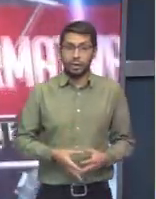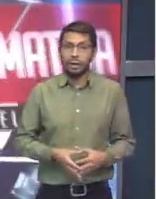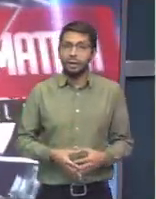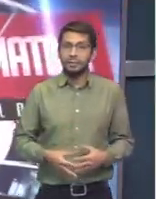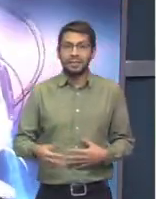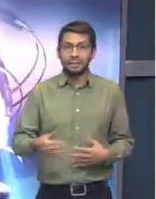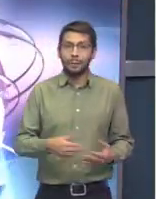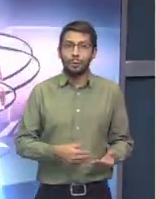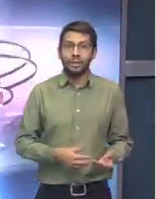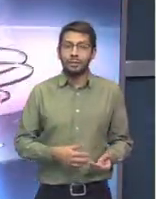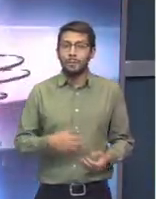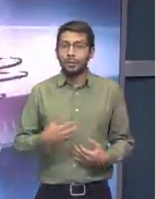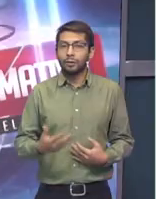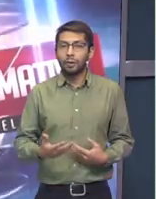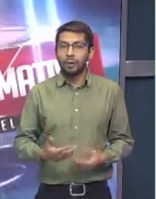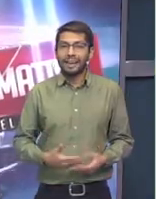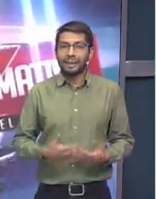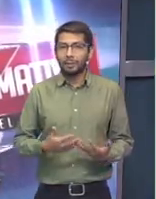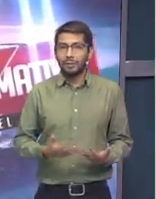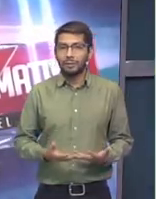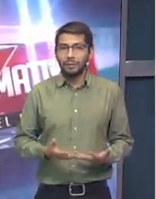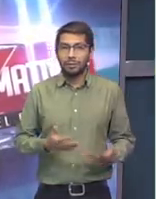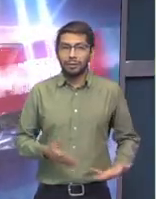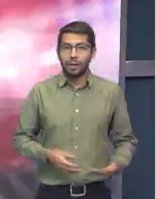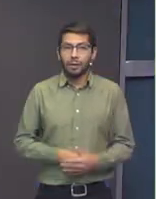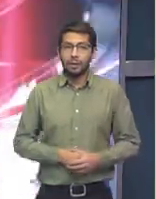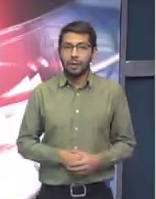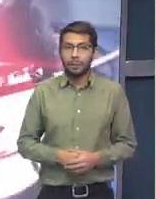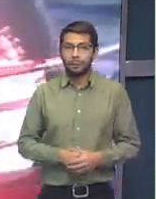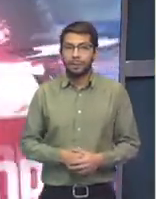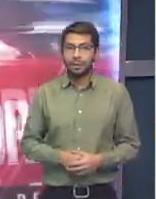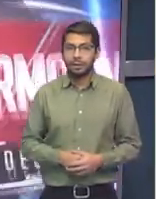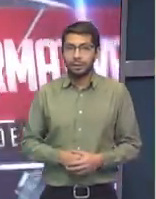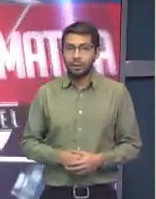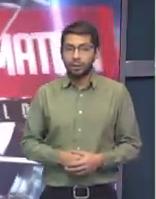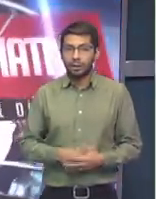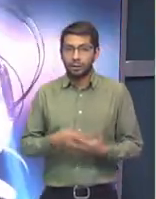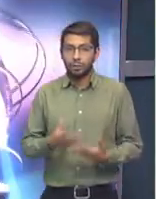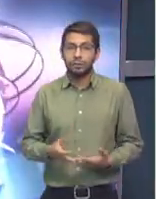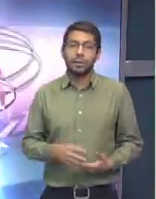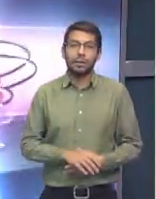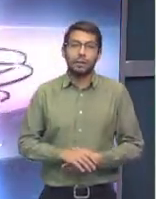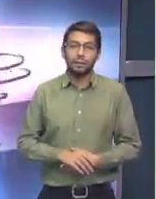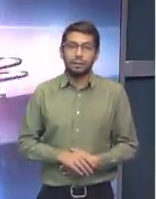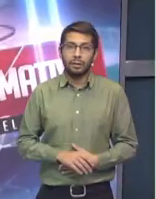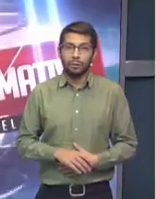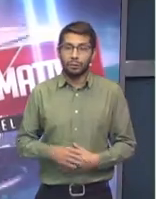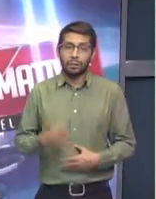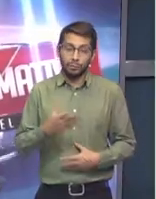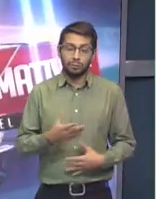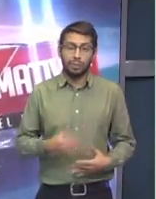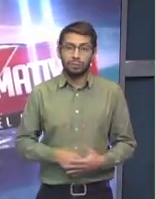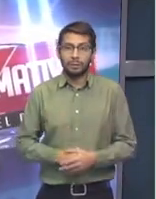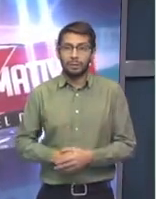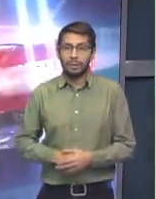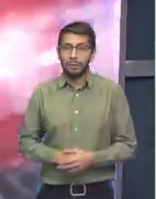colocaría, se necesita movilidad, pero la rapidez con la cual las personas se vacunan cuando llegan a este AutoVac, como